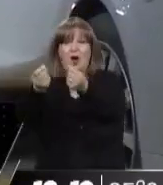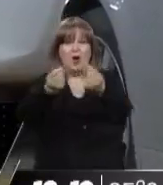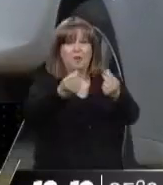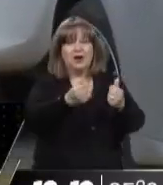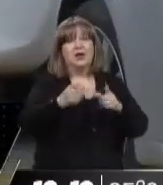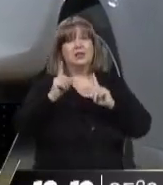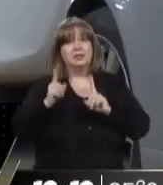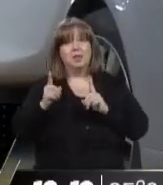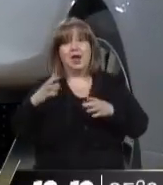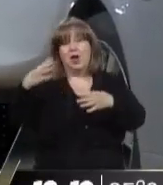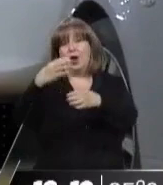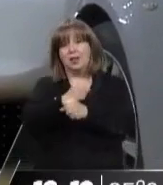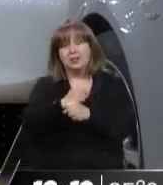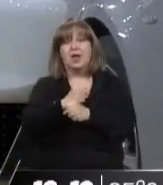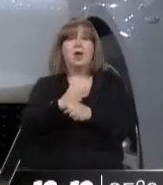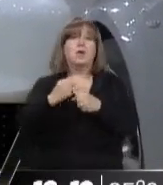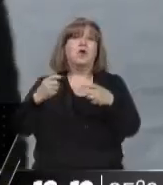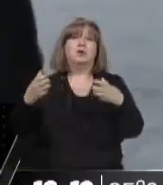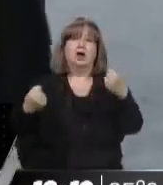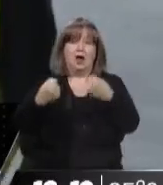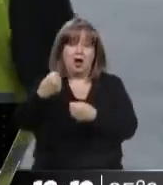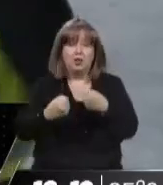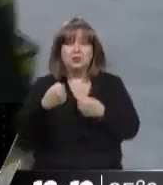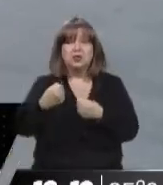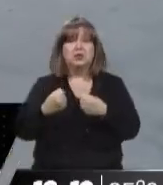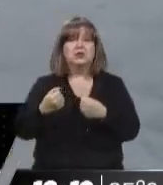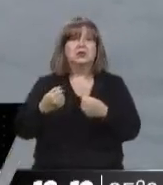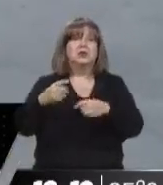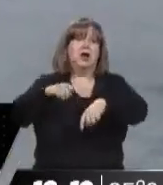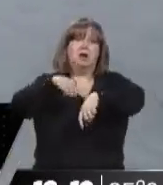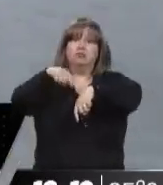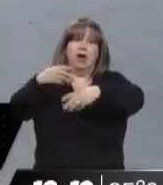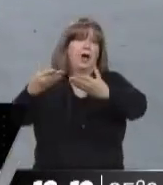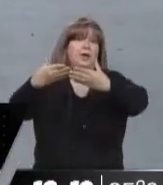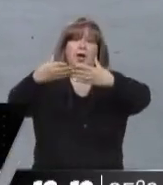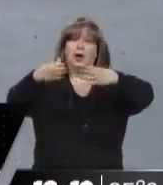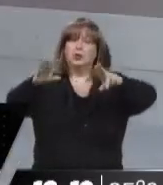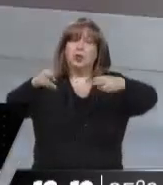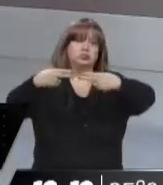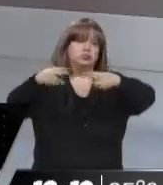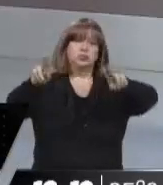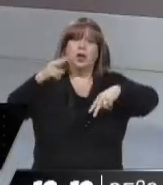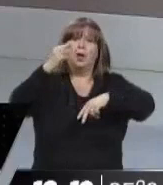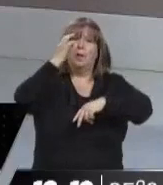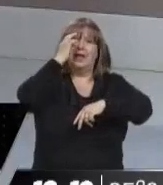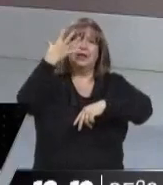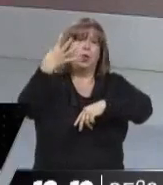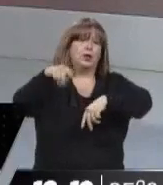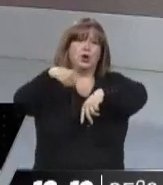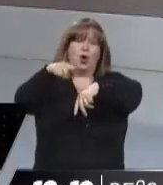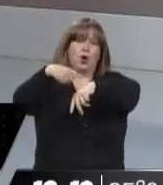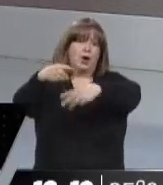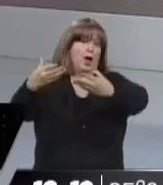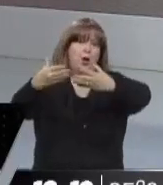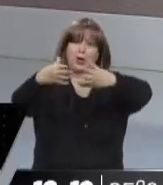particulares y también de transportes colectivos está habilitado 24 horas uh-huh, uh-huh. este corredor internacional, por lo tanto también hay